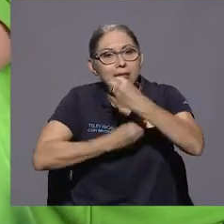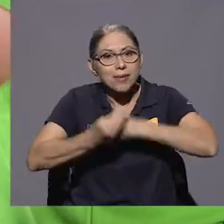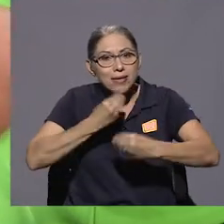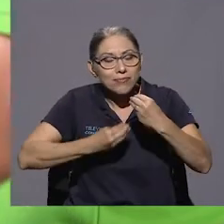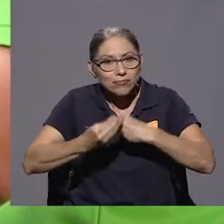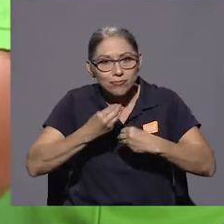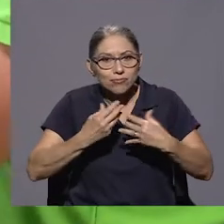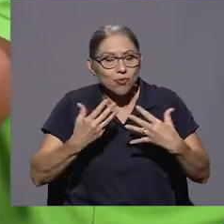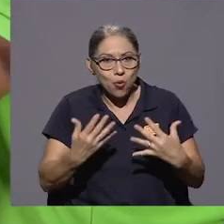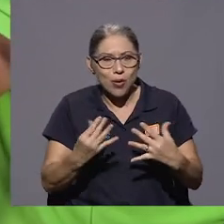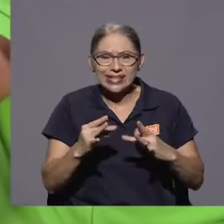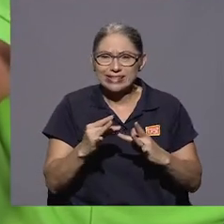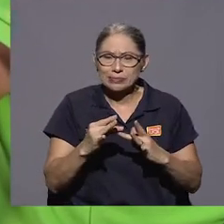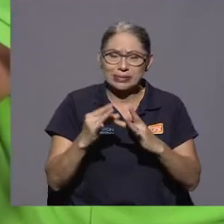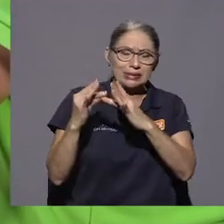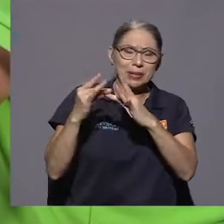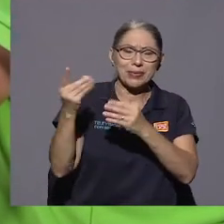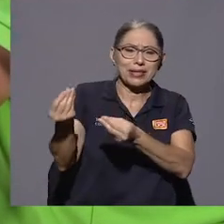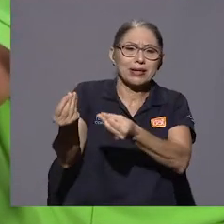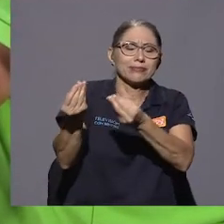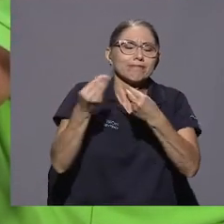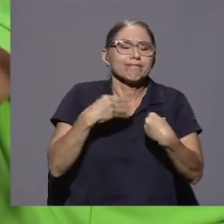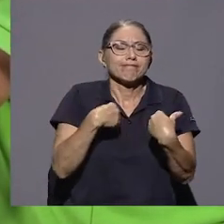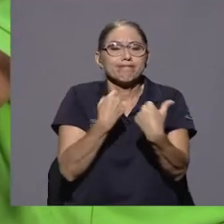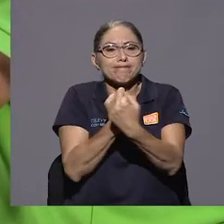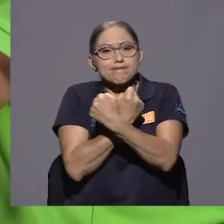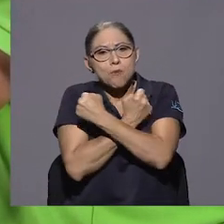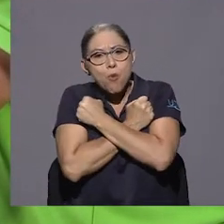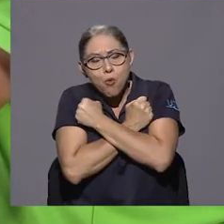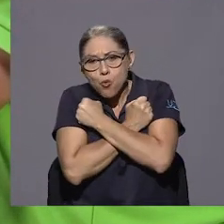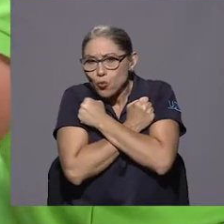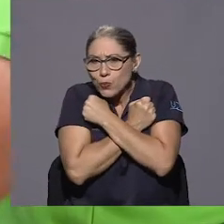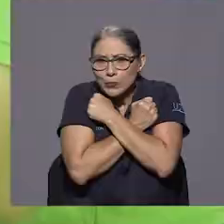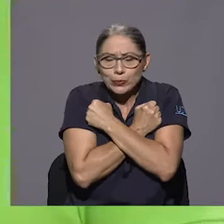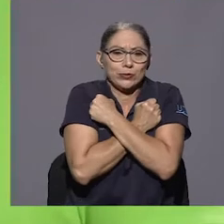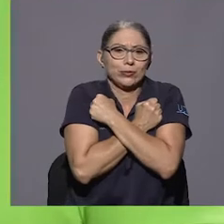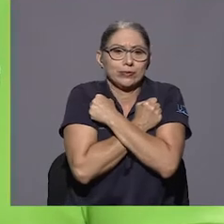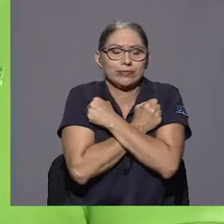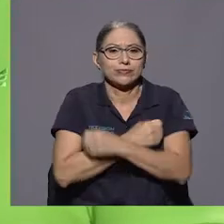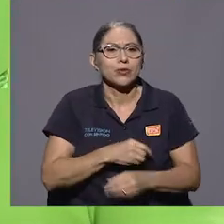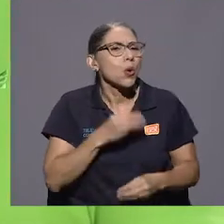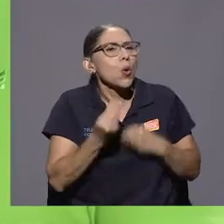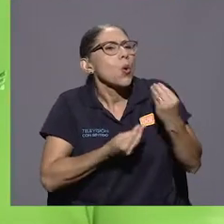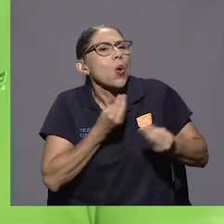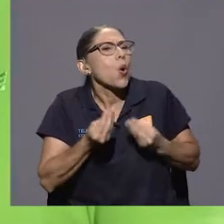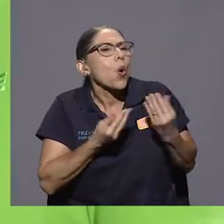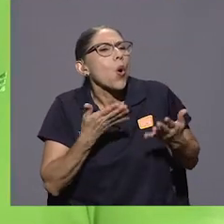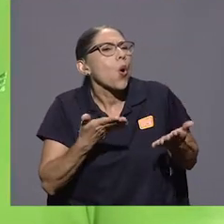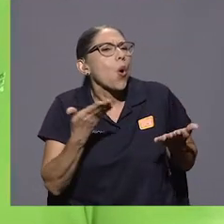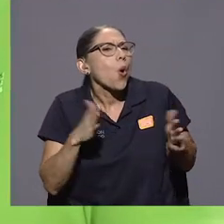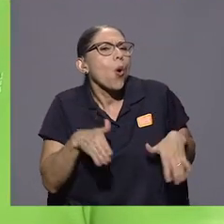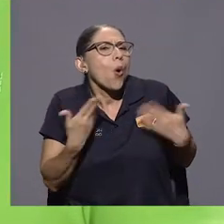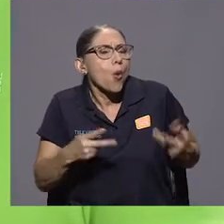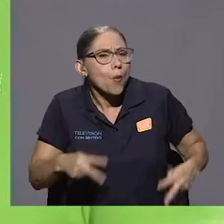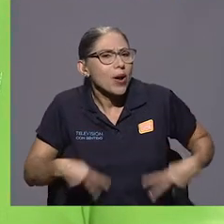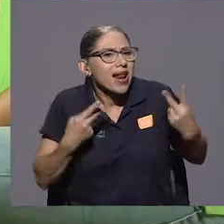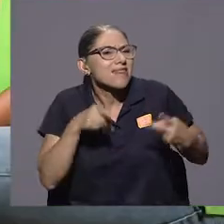alimento, sino que sobre todo muchísimo amor. Muchísimo amor. ¿Cómo era la vida en esa Liberia?